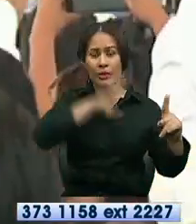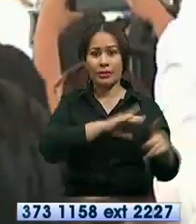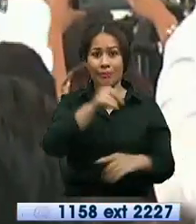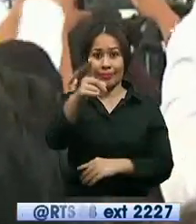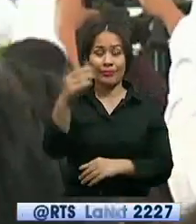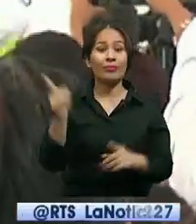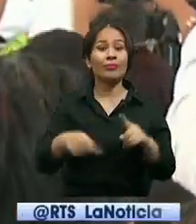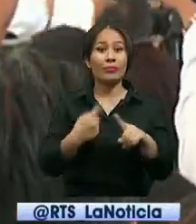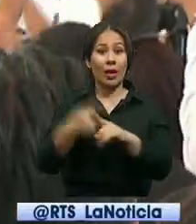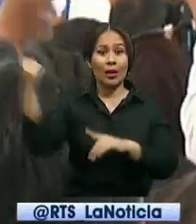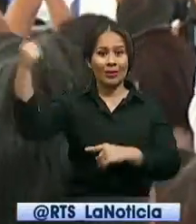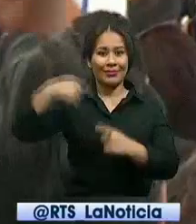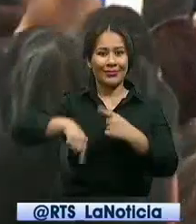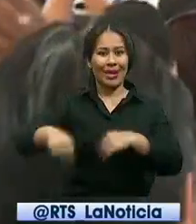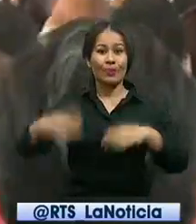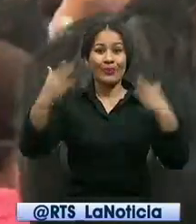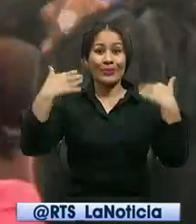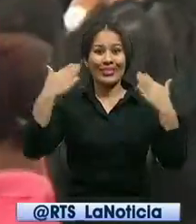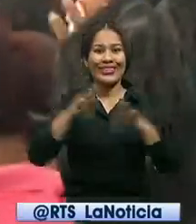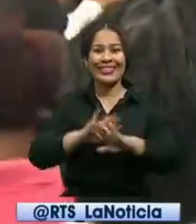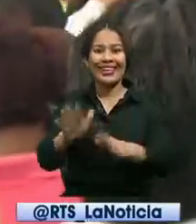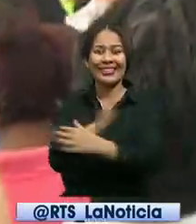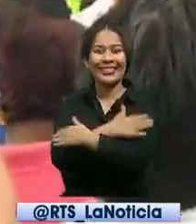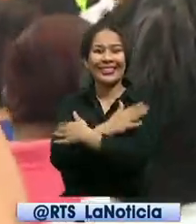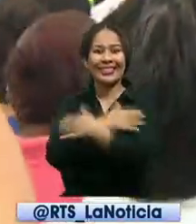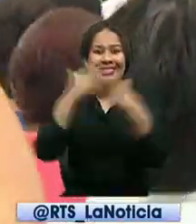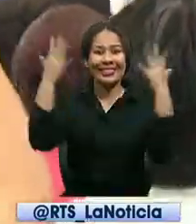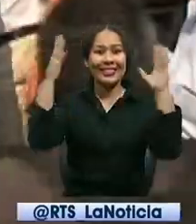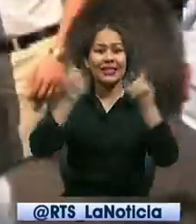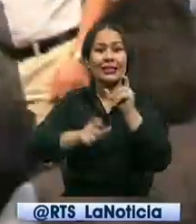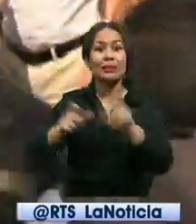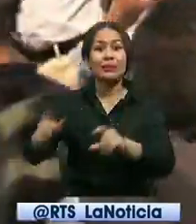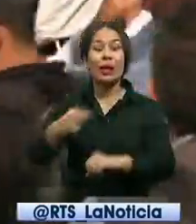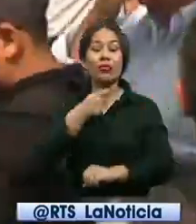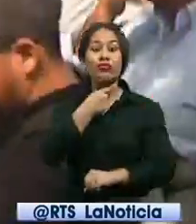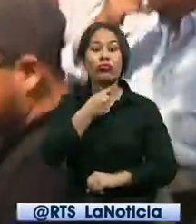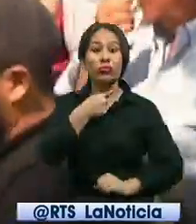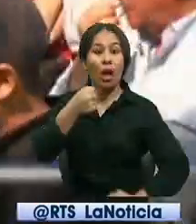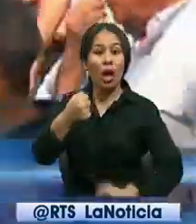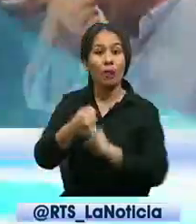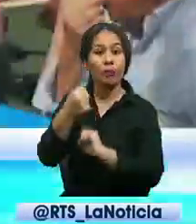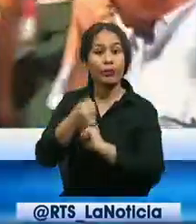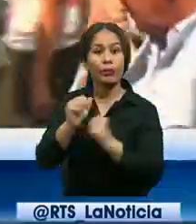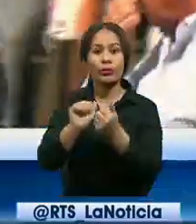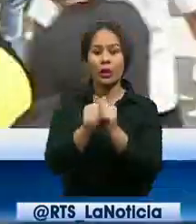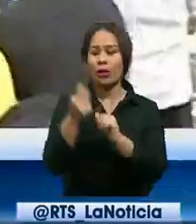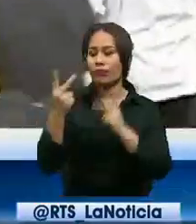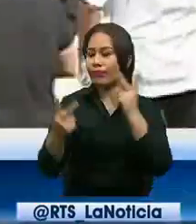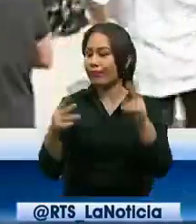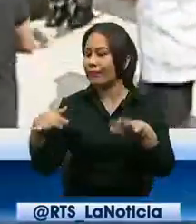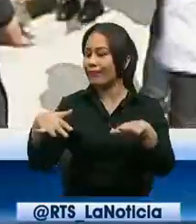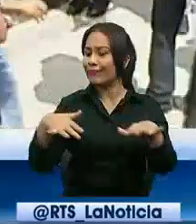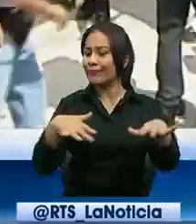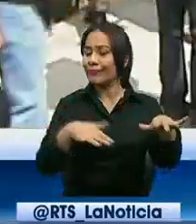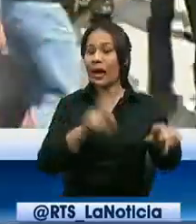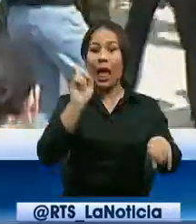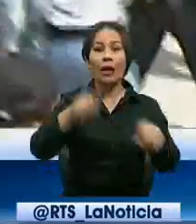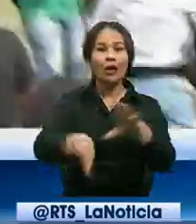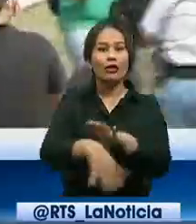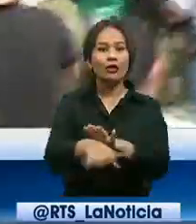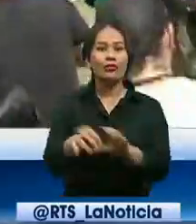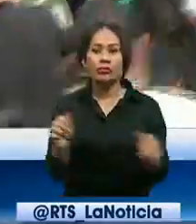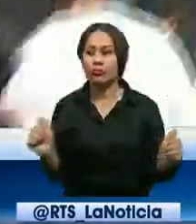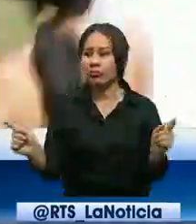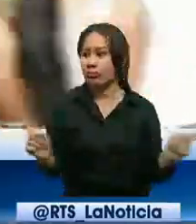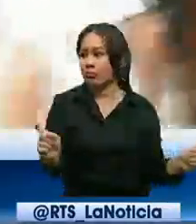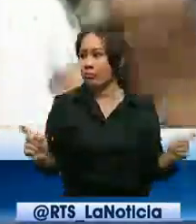A su llegada al puerto principal fue recibido por sus adeptos, quienes lo acompañaron en cada recorrido. Algunos hasta sortearon la